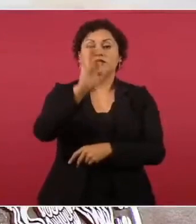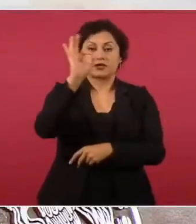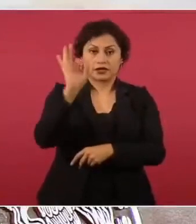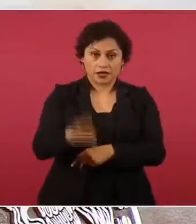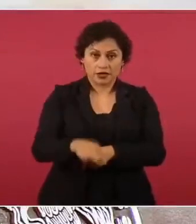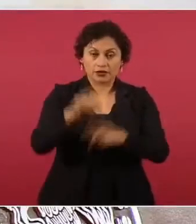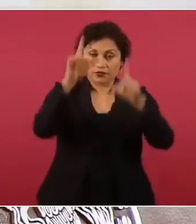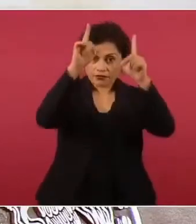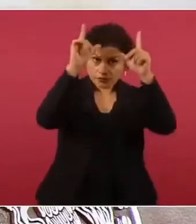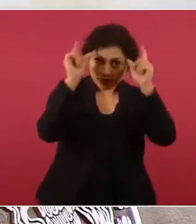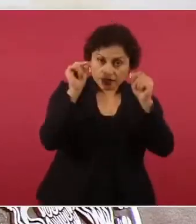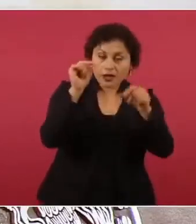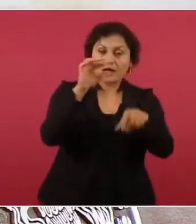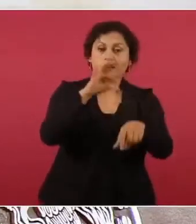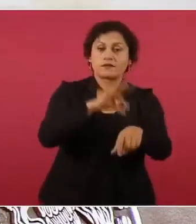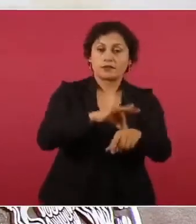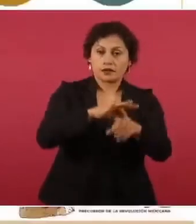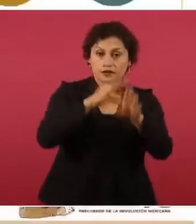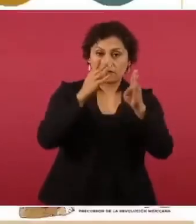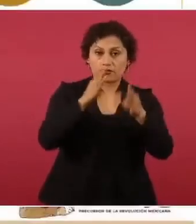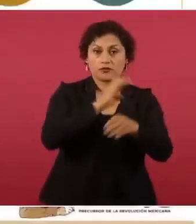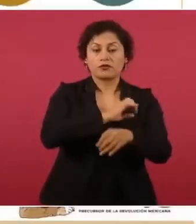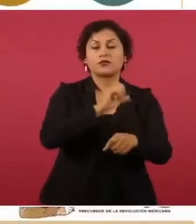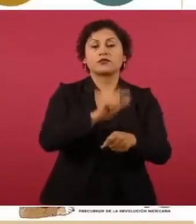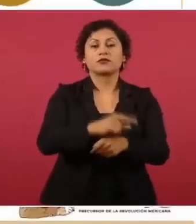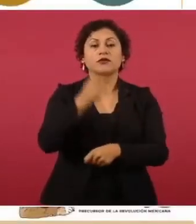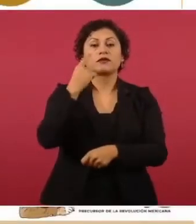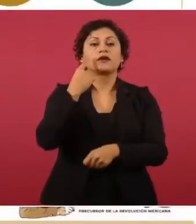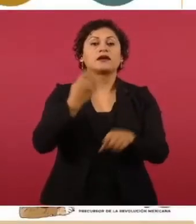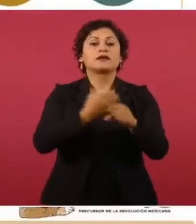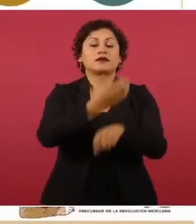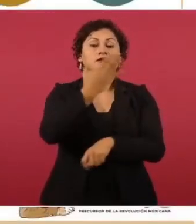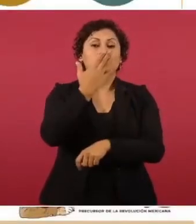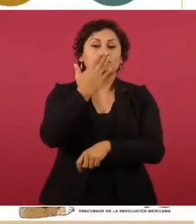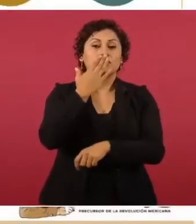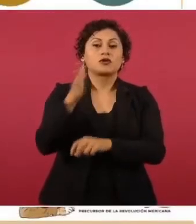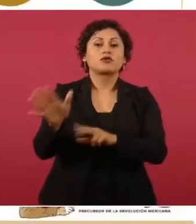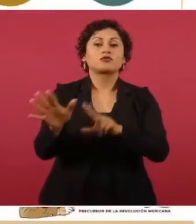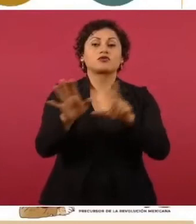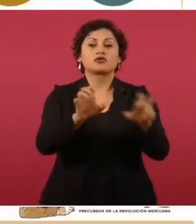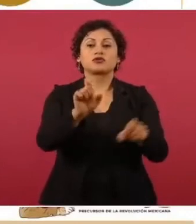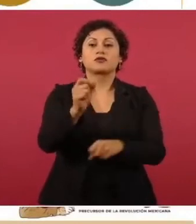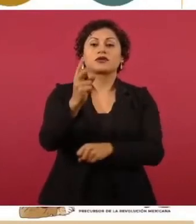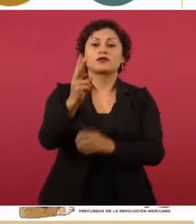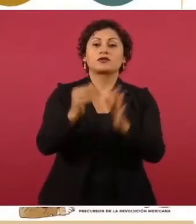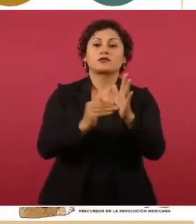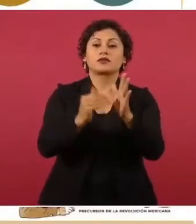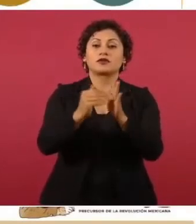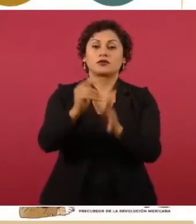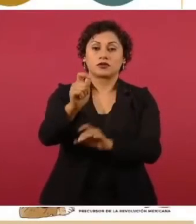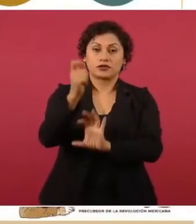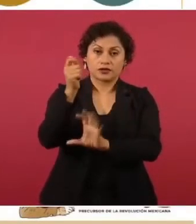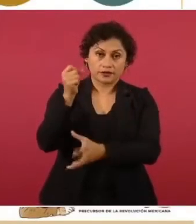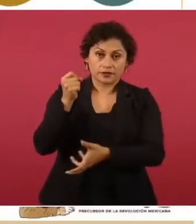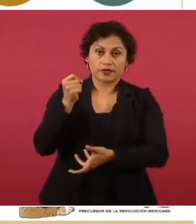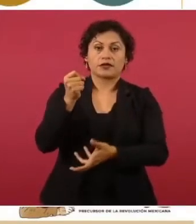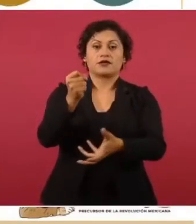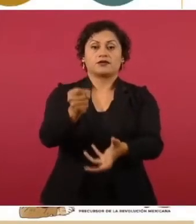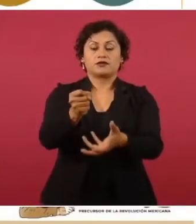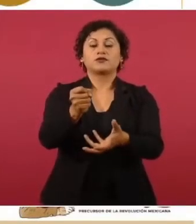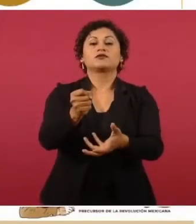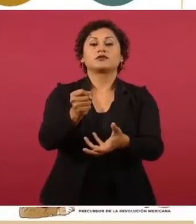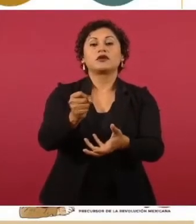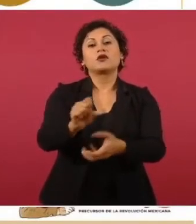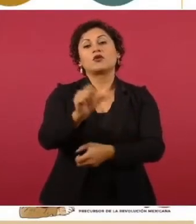de enfermería. Es una inversión en Sonora de 822 millones de pesos, sin contar la inversión del el